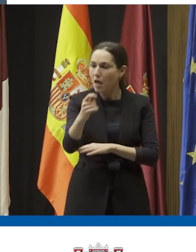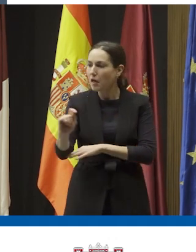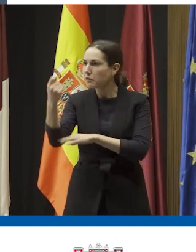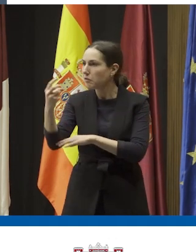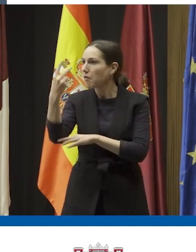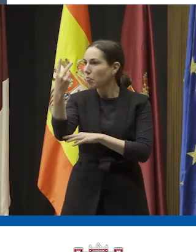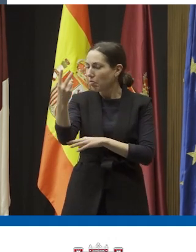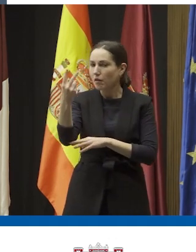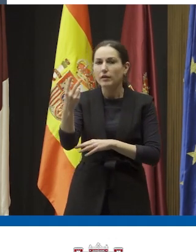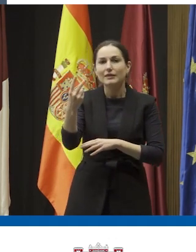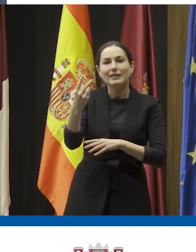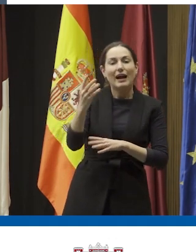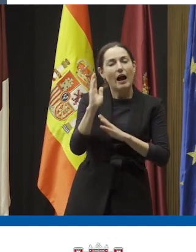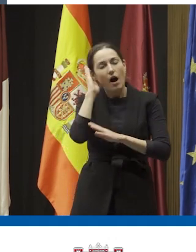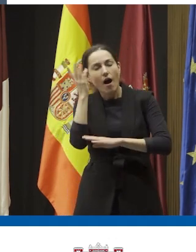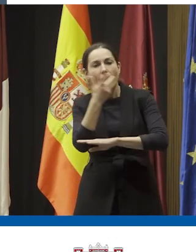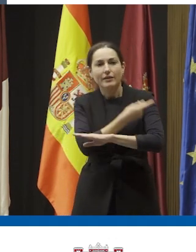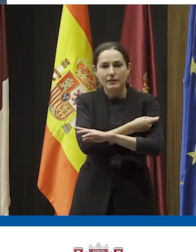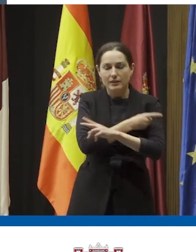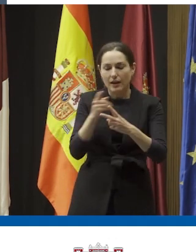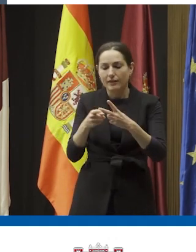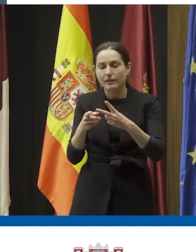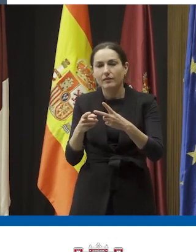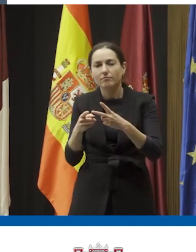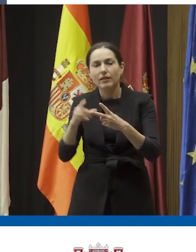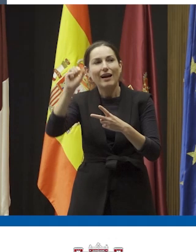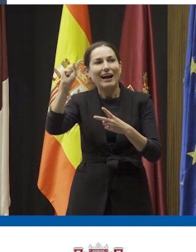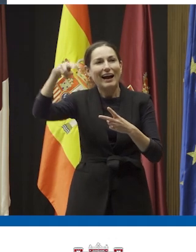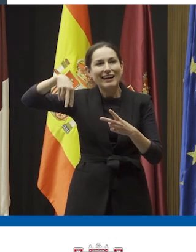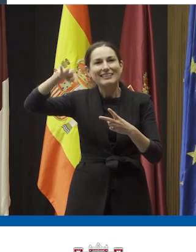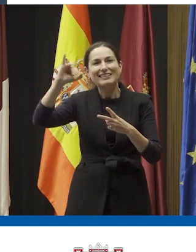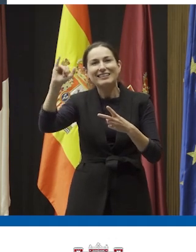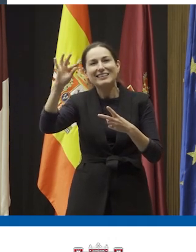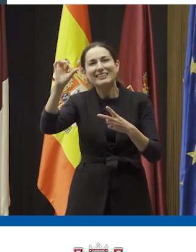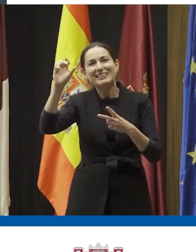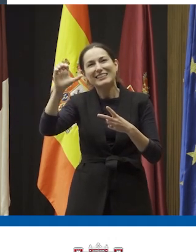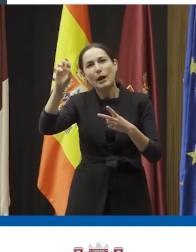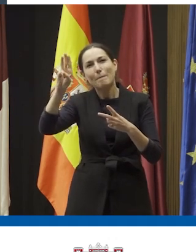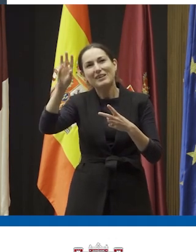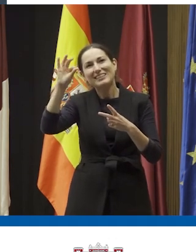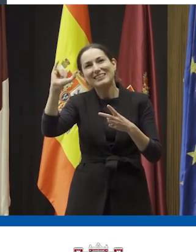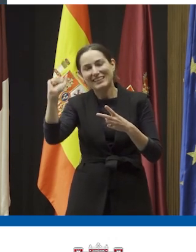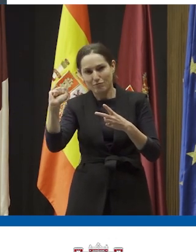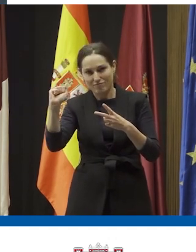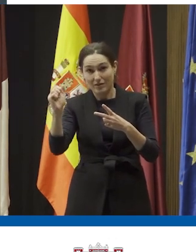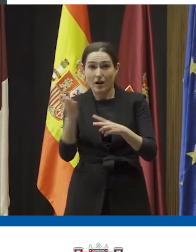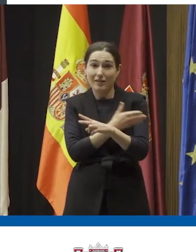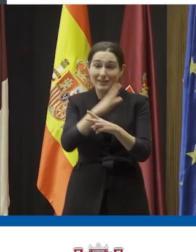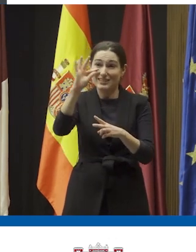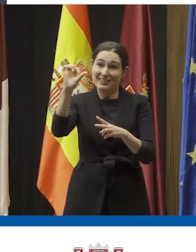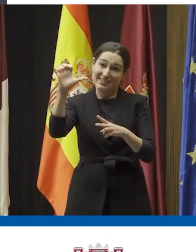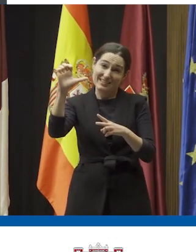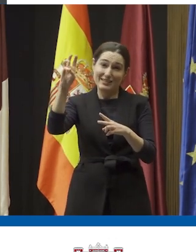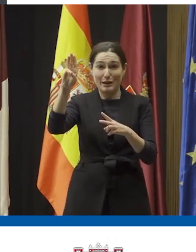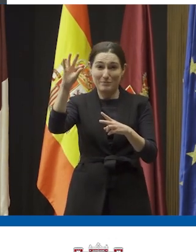la anestesia y la antisepsia. Vendría a continuación la sepsia. Bueno, es una